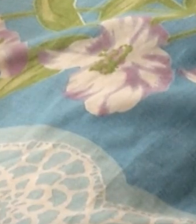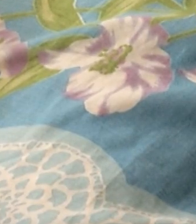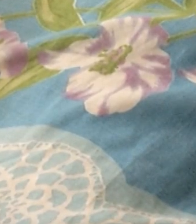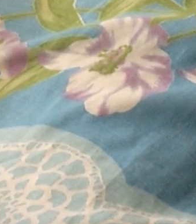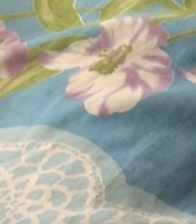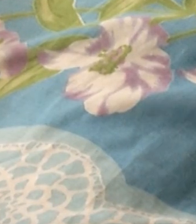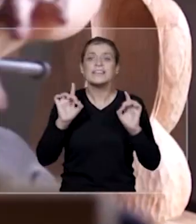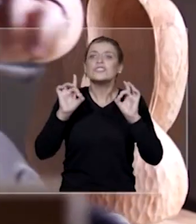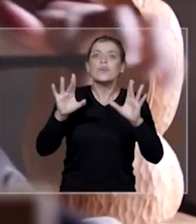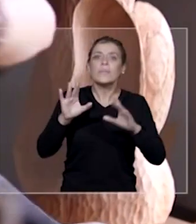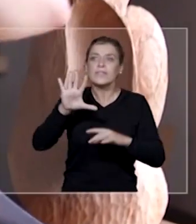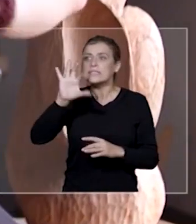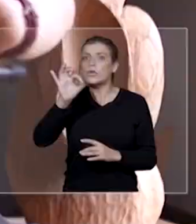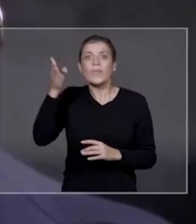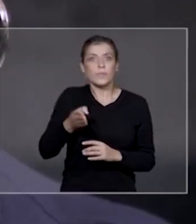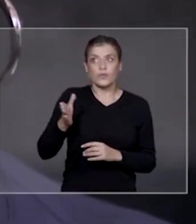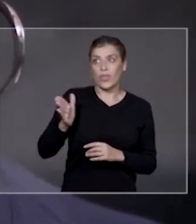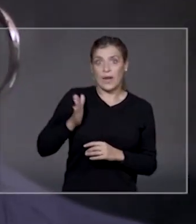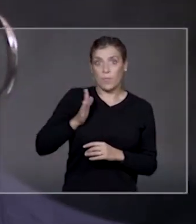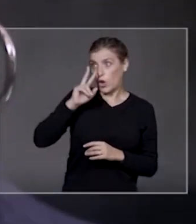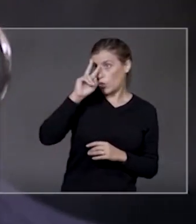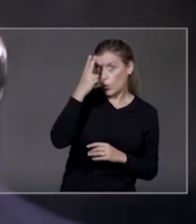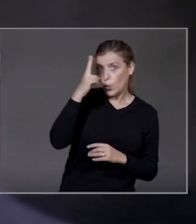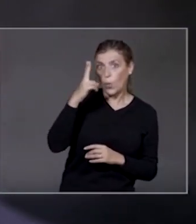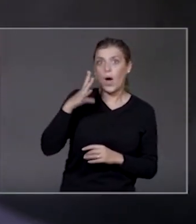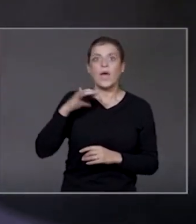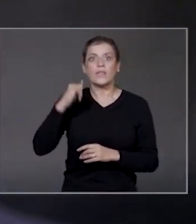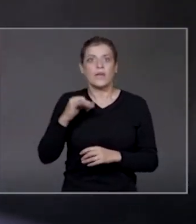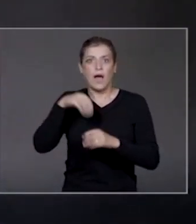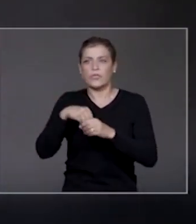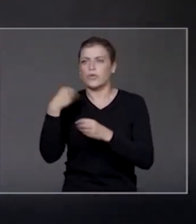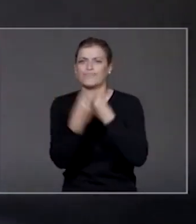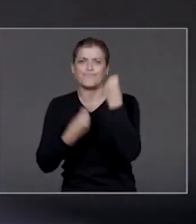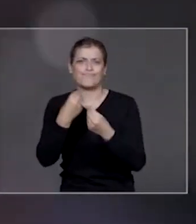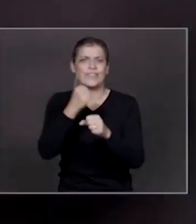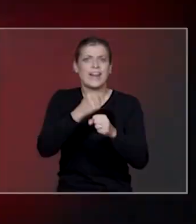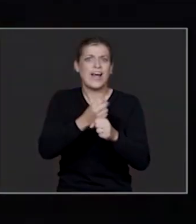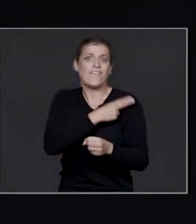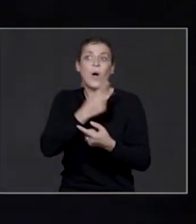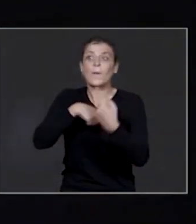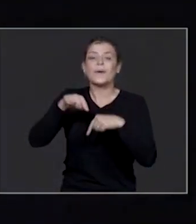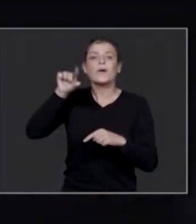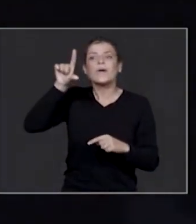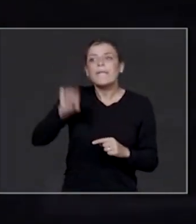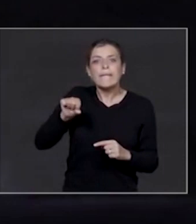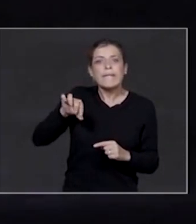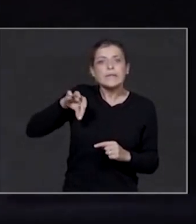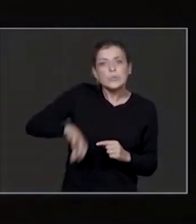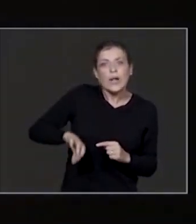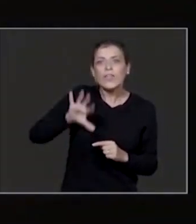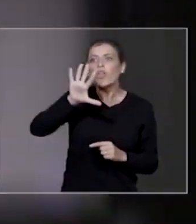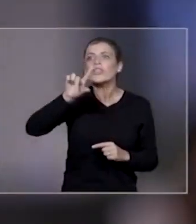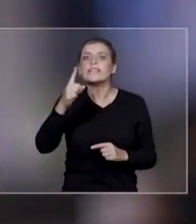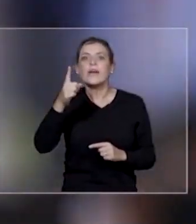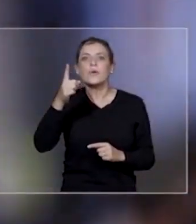además sólo la mitad de las mujeres participa en el mercado laboral un 55 8% y ganan un